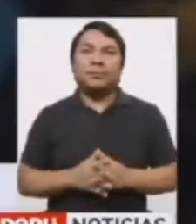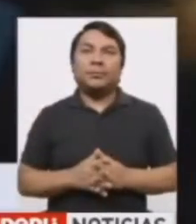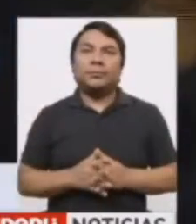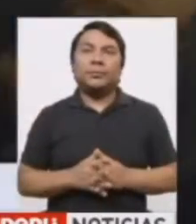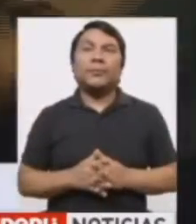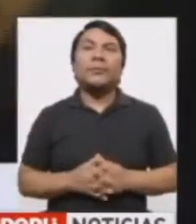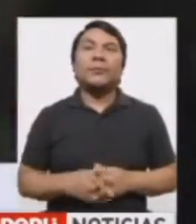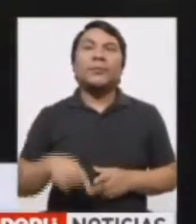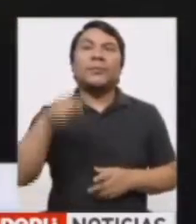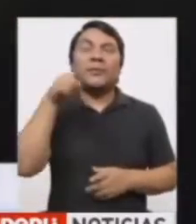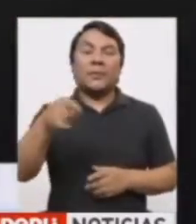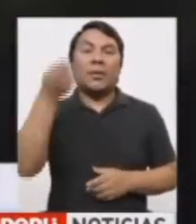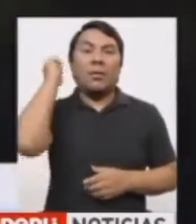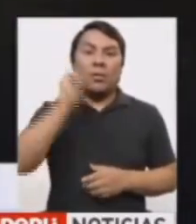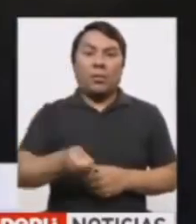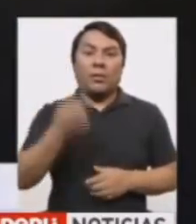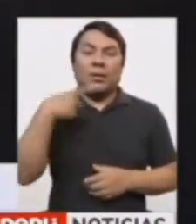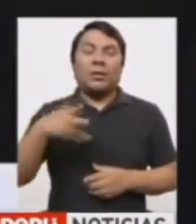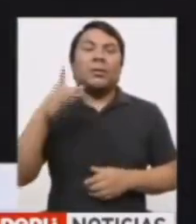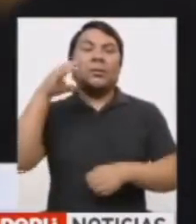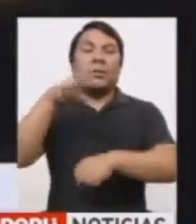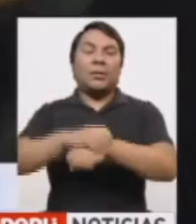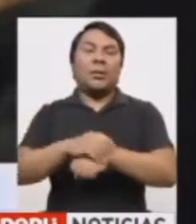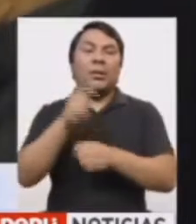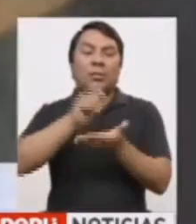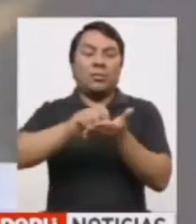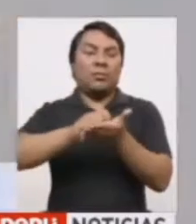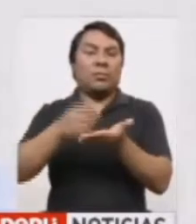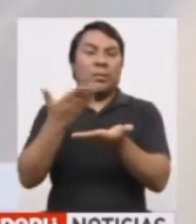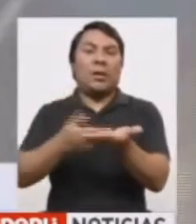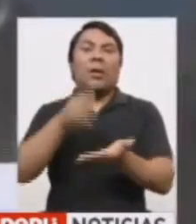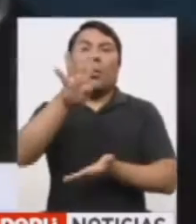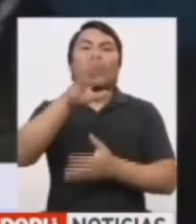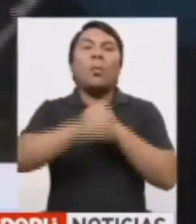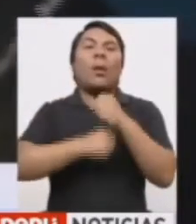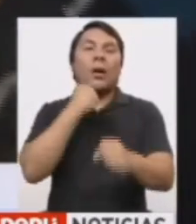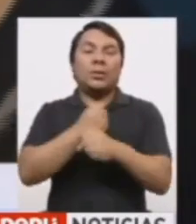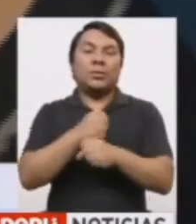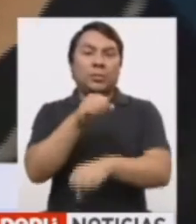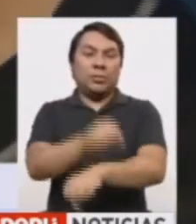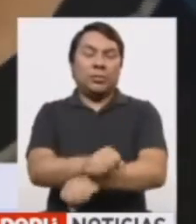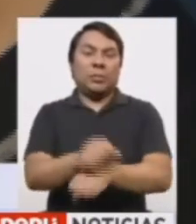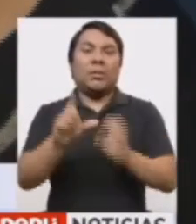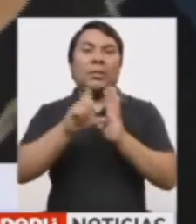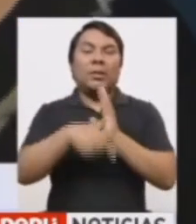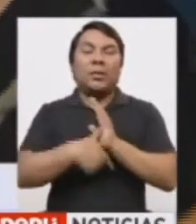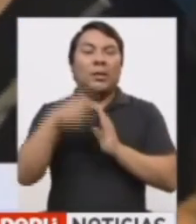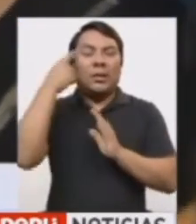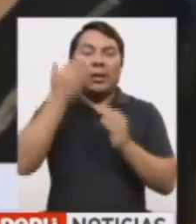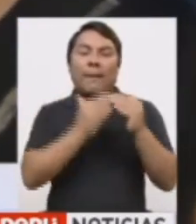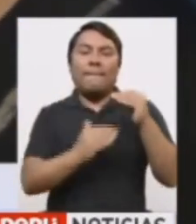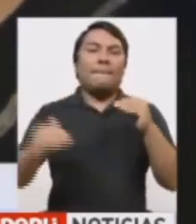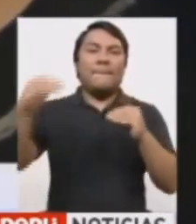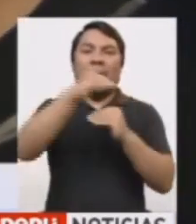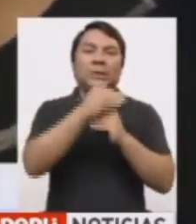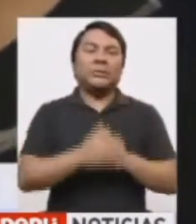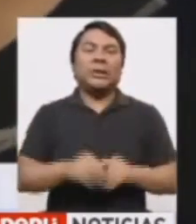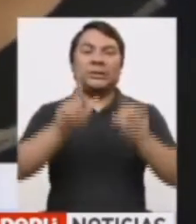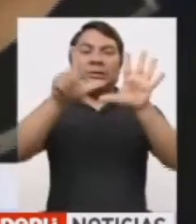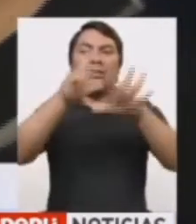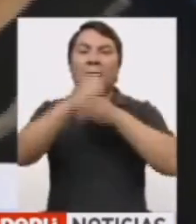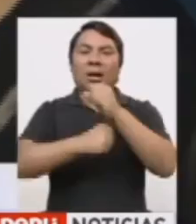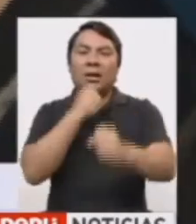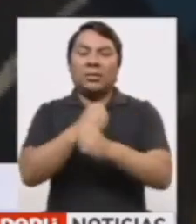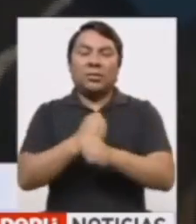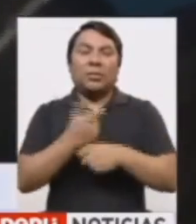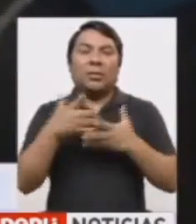La Corte Suprema anuló la sentencia previa contra Ronnie García de 4 años de prisión suspendida y lo condenó a 7 de prisión efectiva. Era requerido